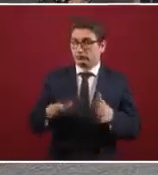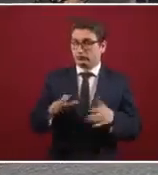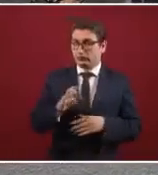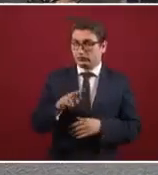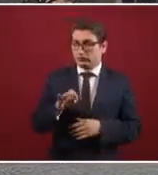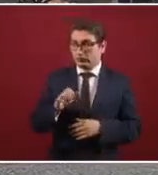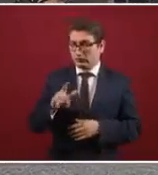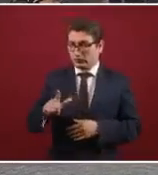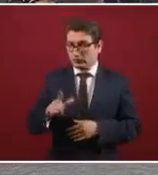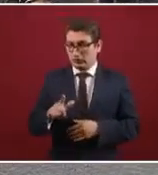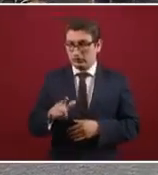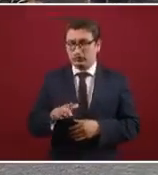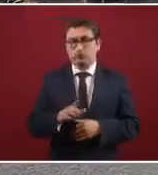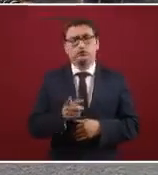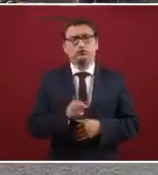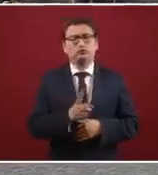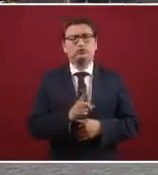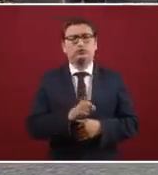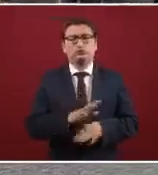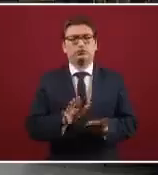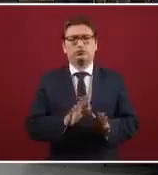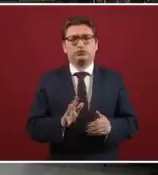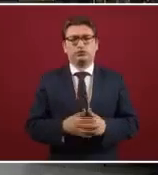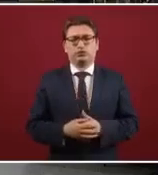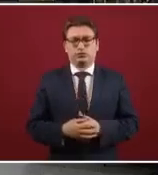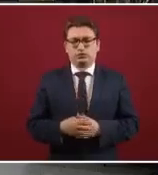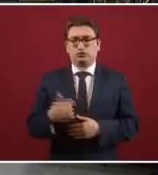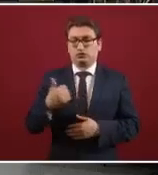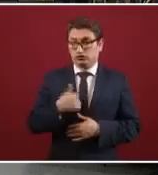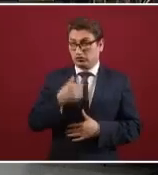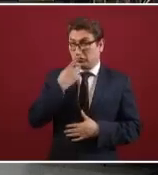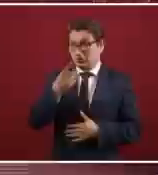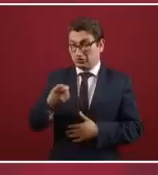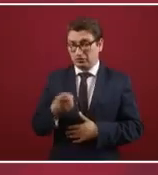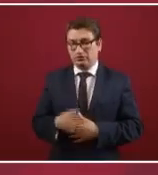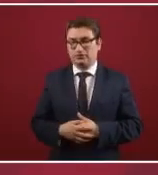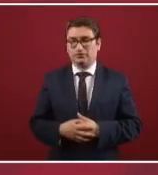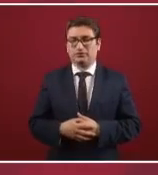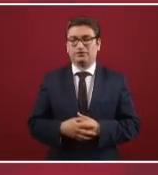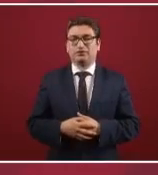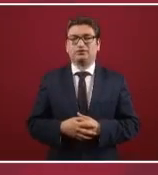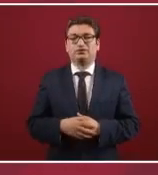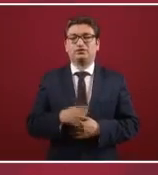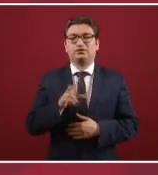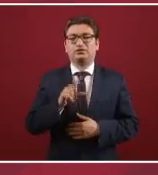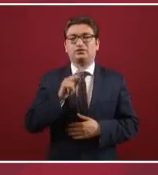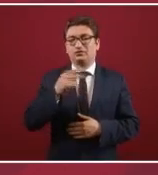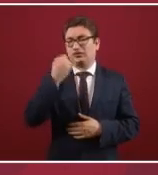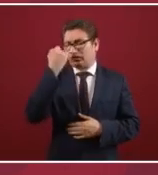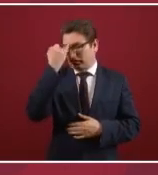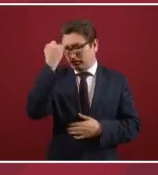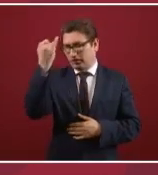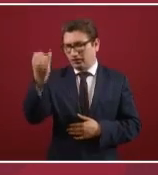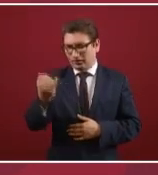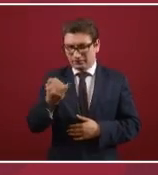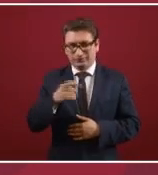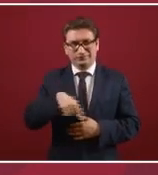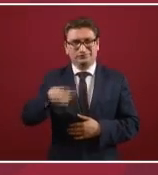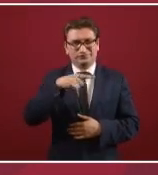no imagínense si yo digo es imagínense